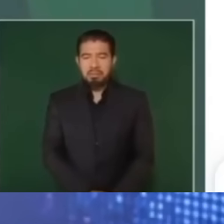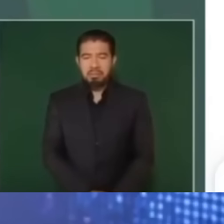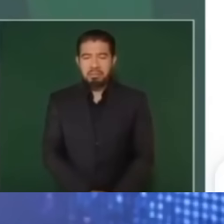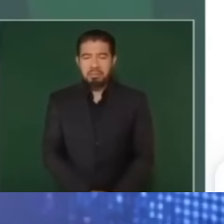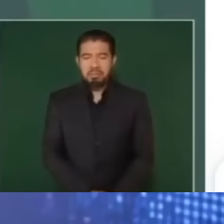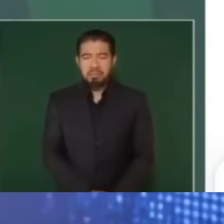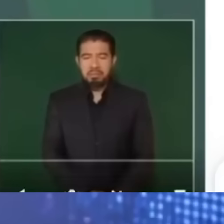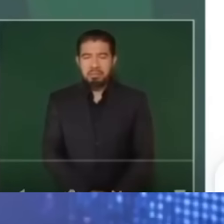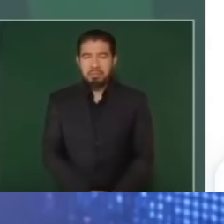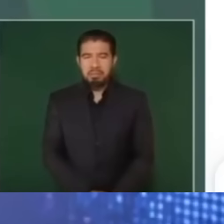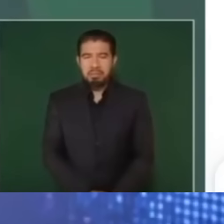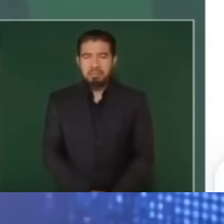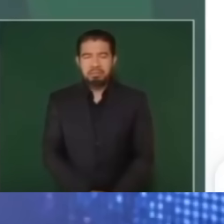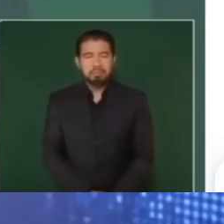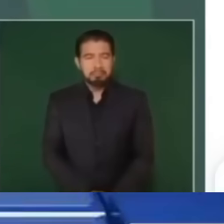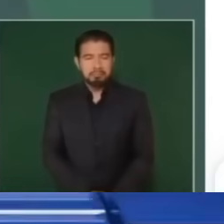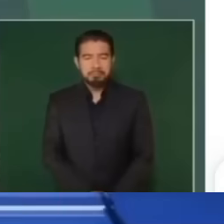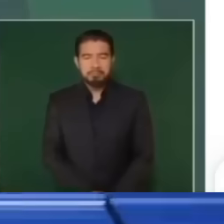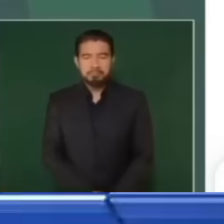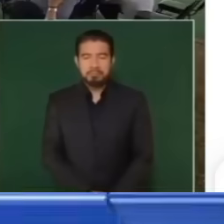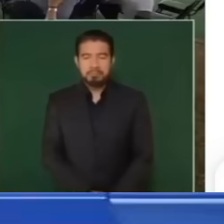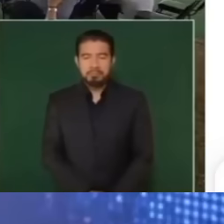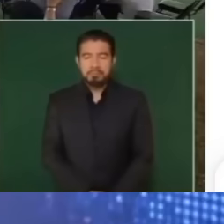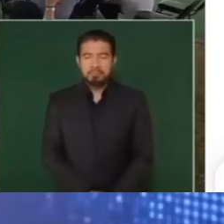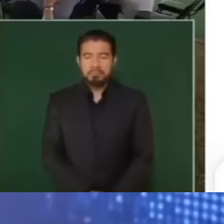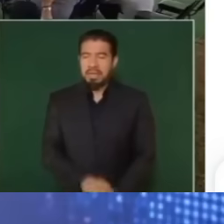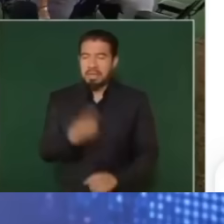expresión. Nos vemos hasta la próxima, mis estimados pregoneros. Si la información les gustó,